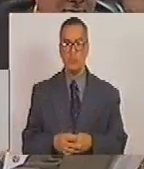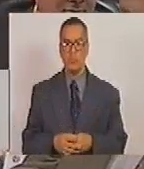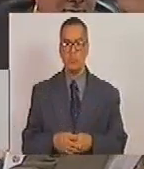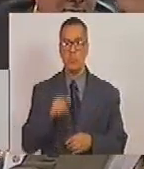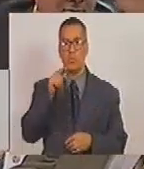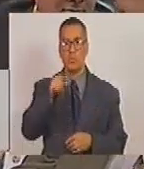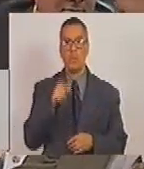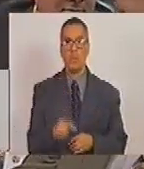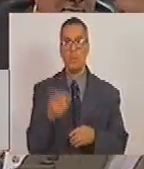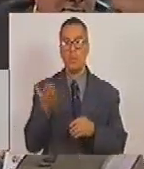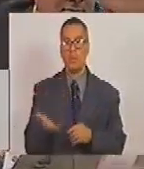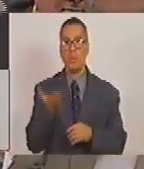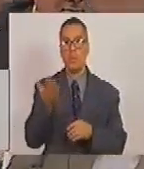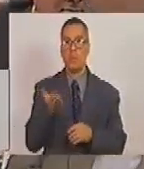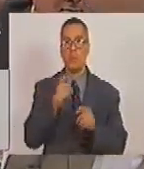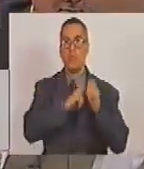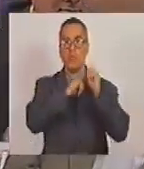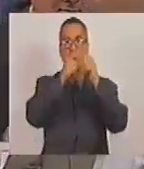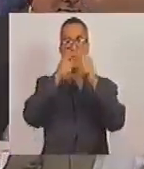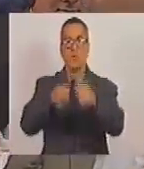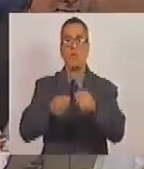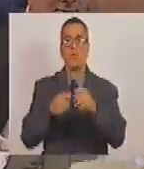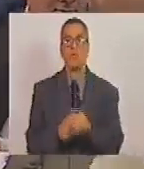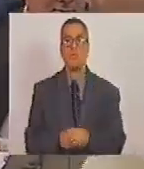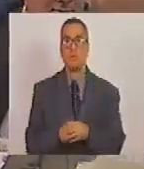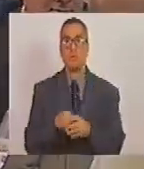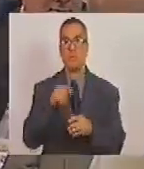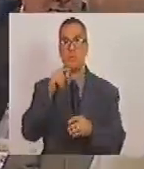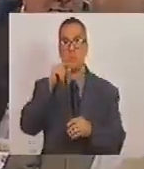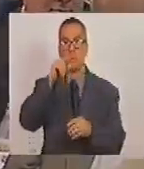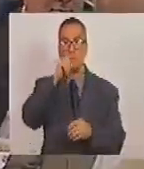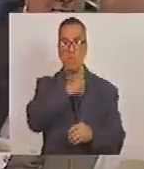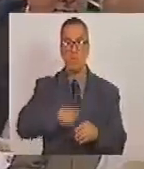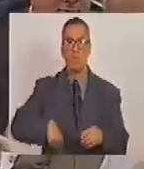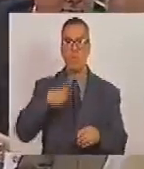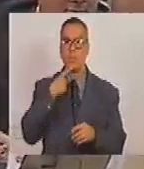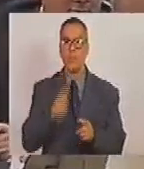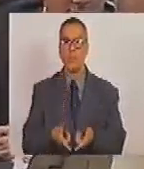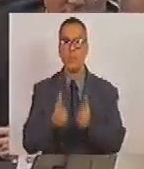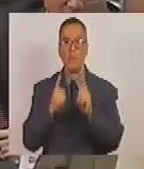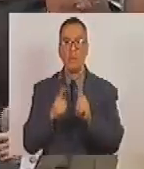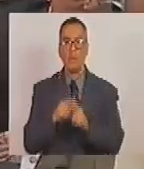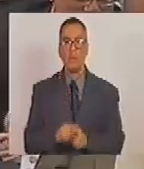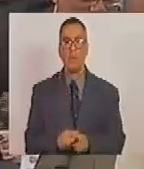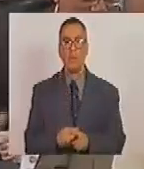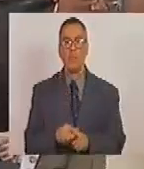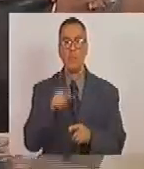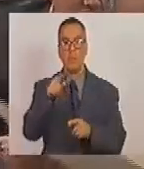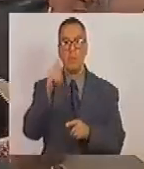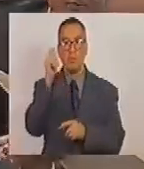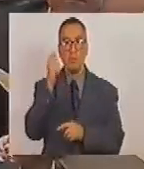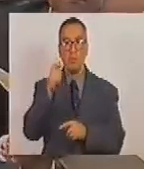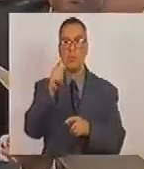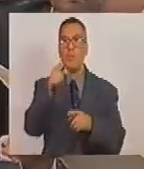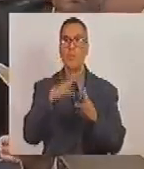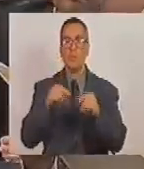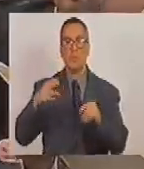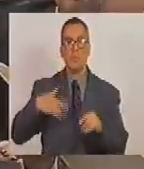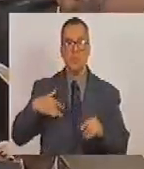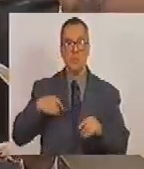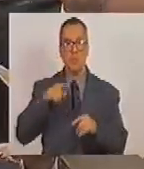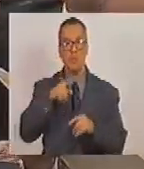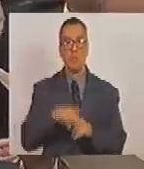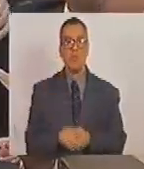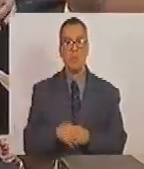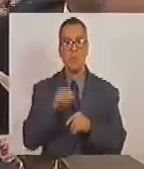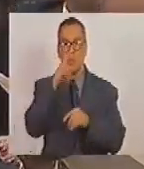esta importante designación. Si el presidente me permite, le ratificaré a él estos sentimientos. Y